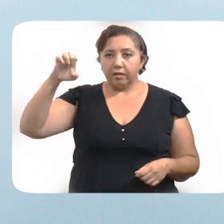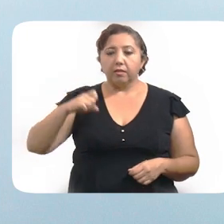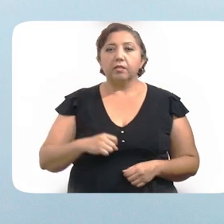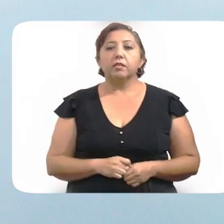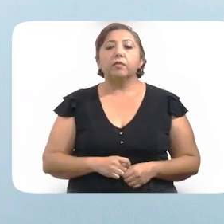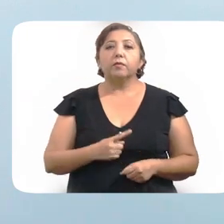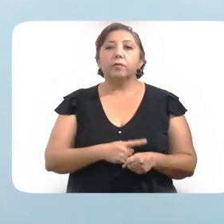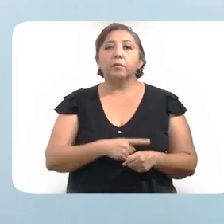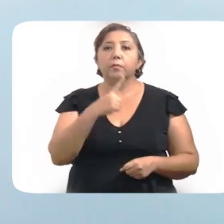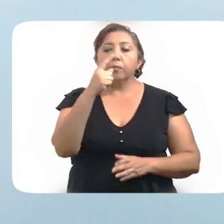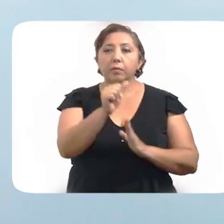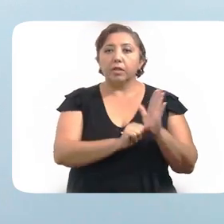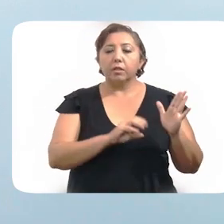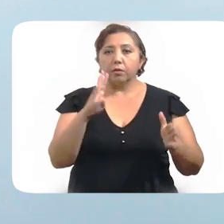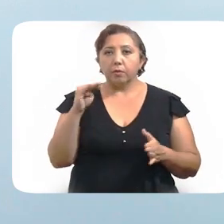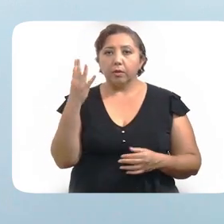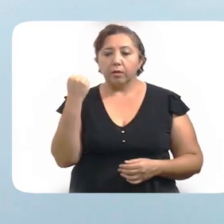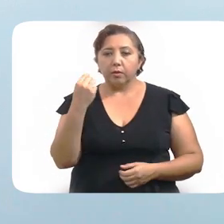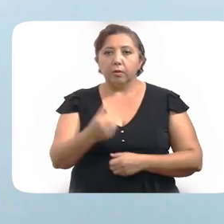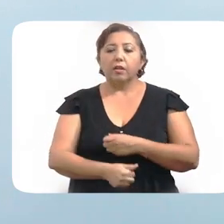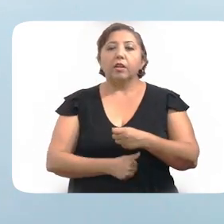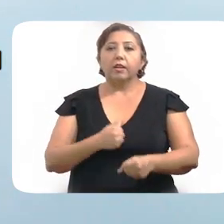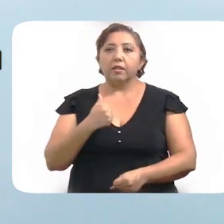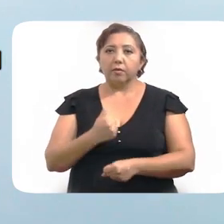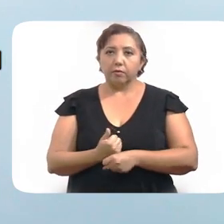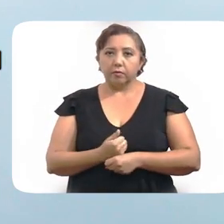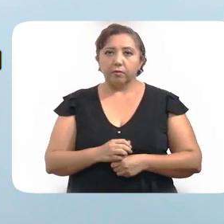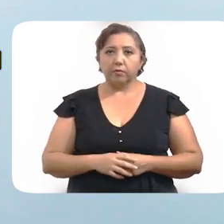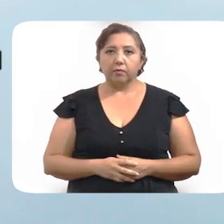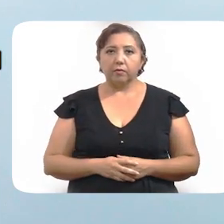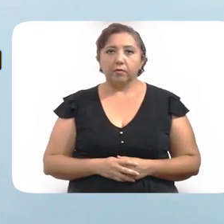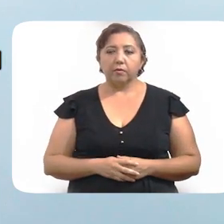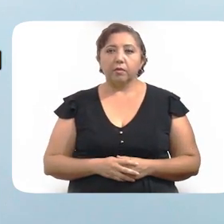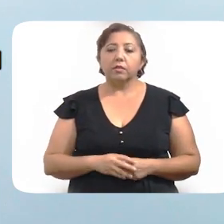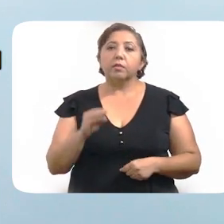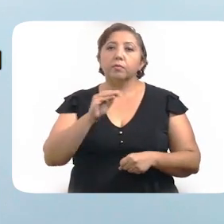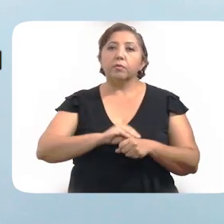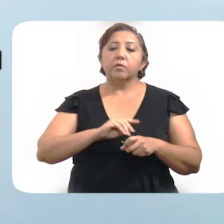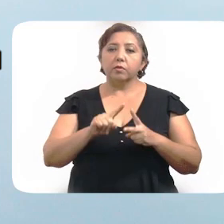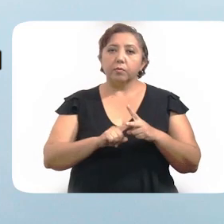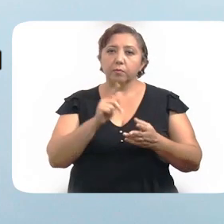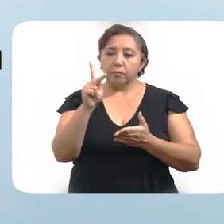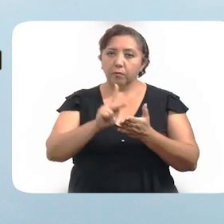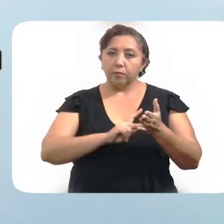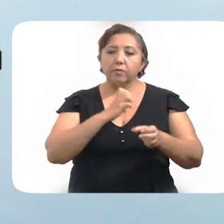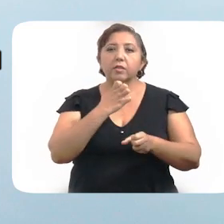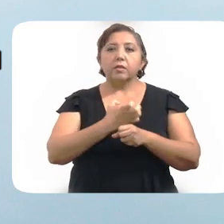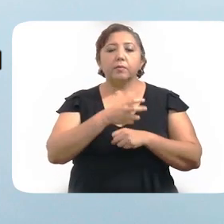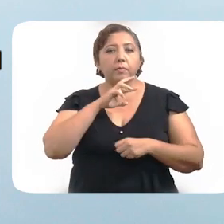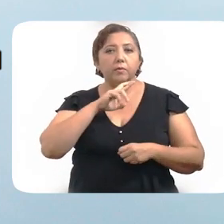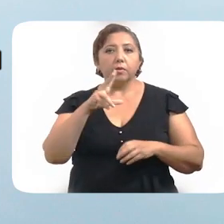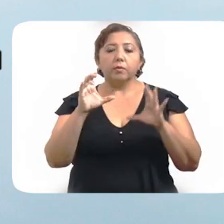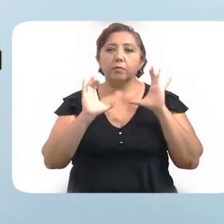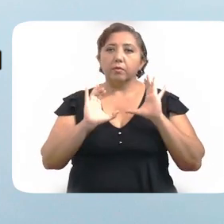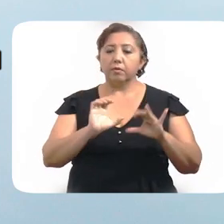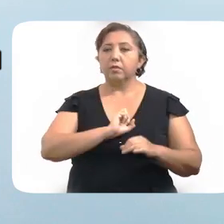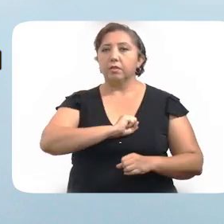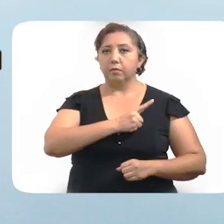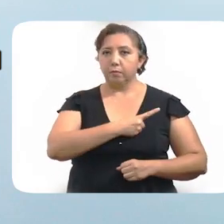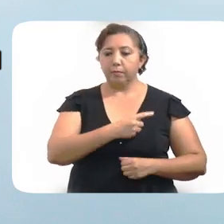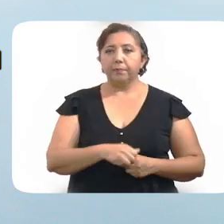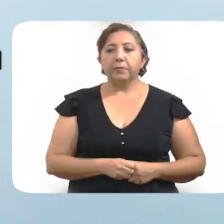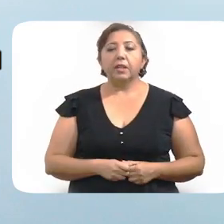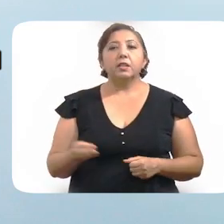edad de los casos es de un mes a 99 años. Se puso en marcha un programa estatal de reforzamiento a la protección de la